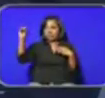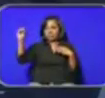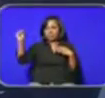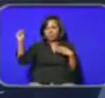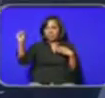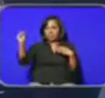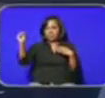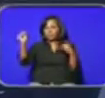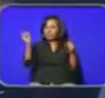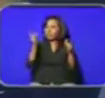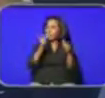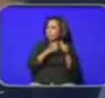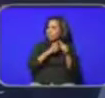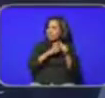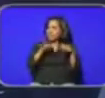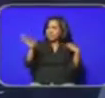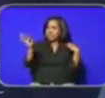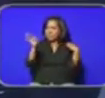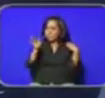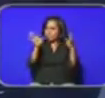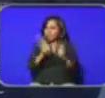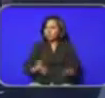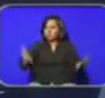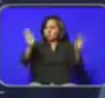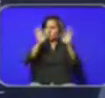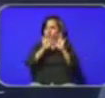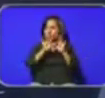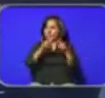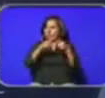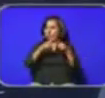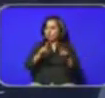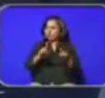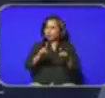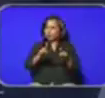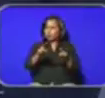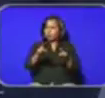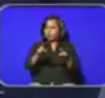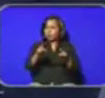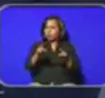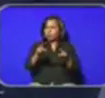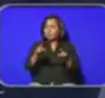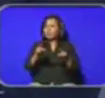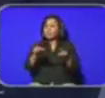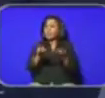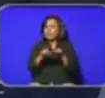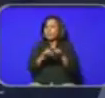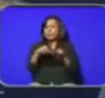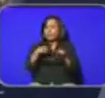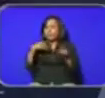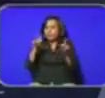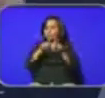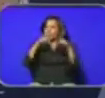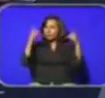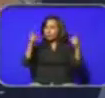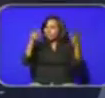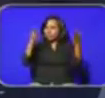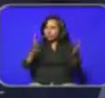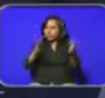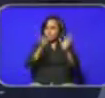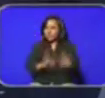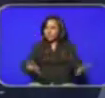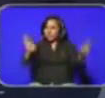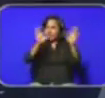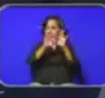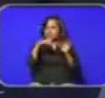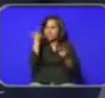era de lujo, el segundo también, pero hoy tenemos el privilegio de contar con una de las periodistas no solo más brillantes, sino también más atractivas de la